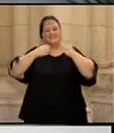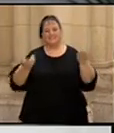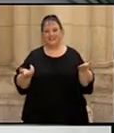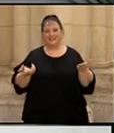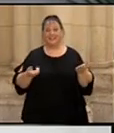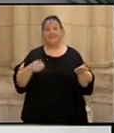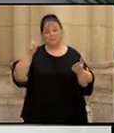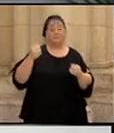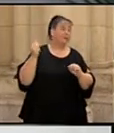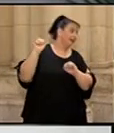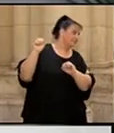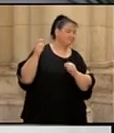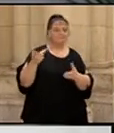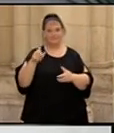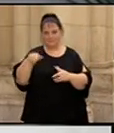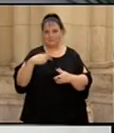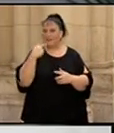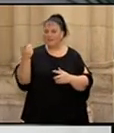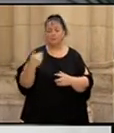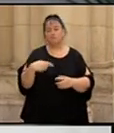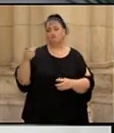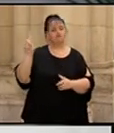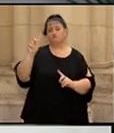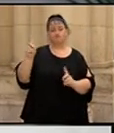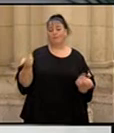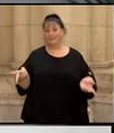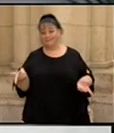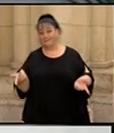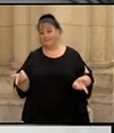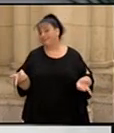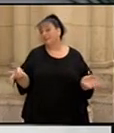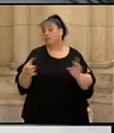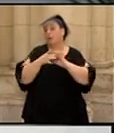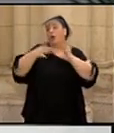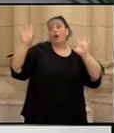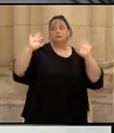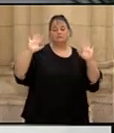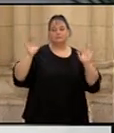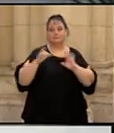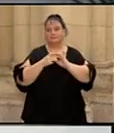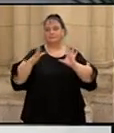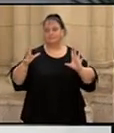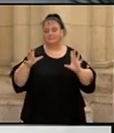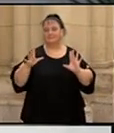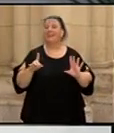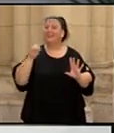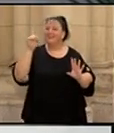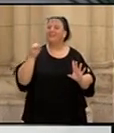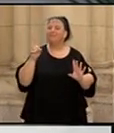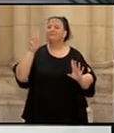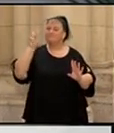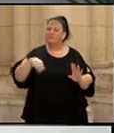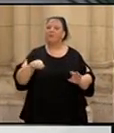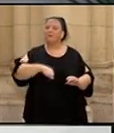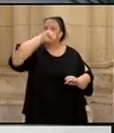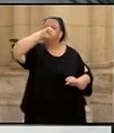negarle, para decir que no existe, que nada tenemos que ver con Él. Este Dios tiene